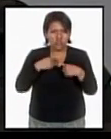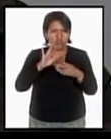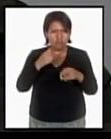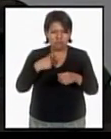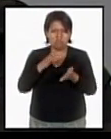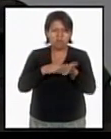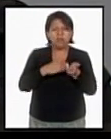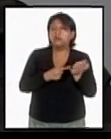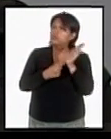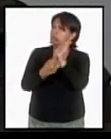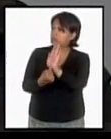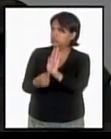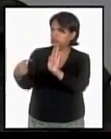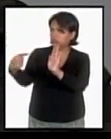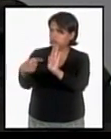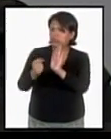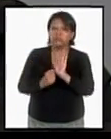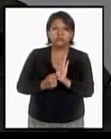documento, pero